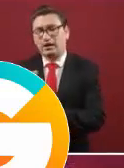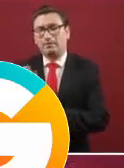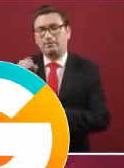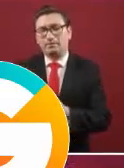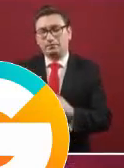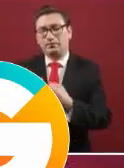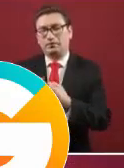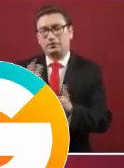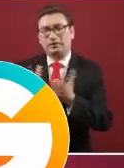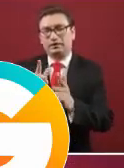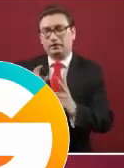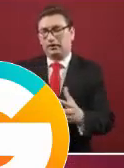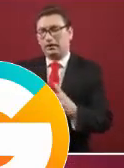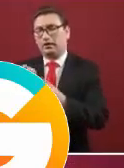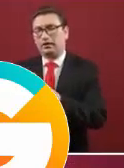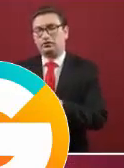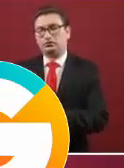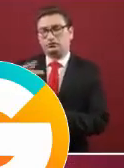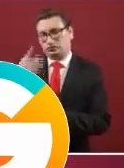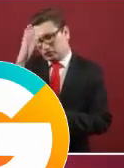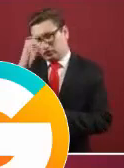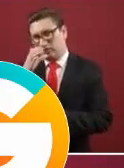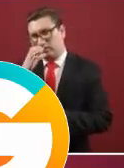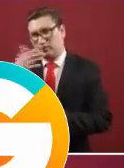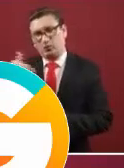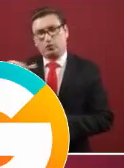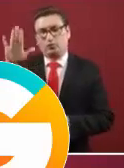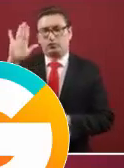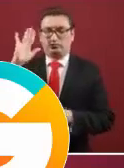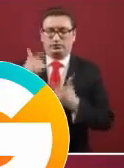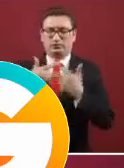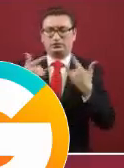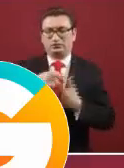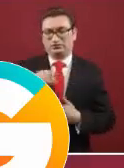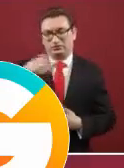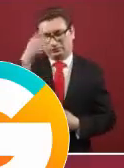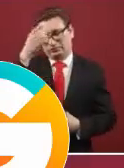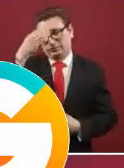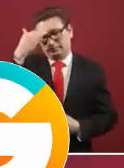Ya esa es otra historia que ustedes conocen,